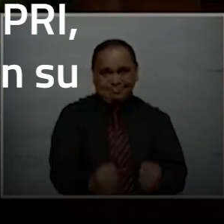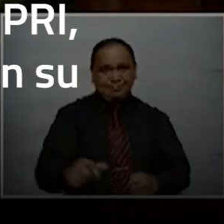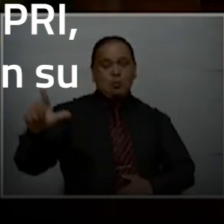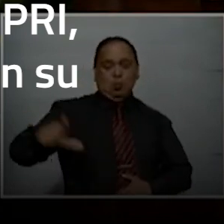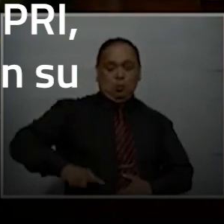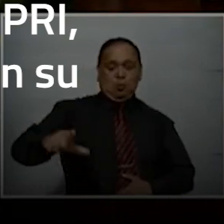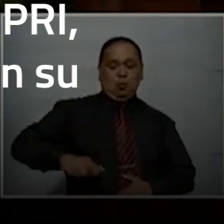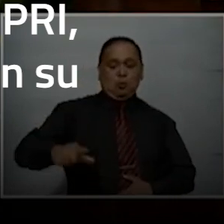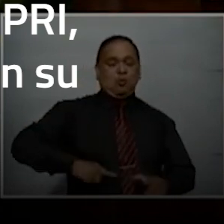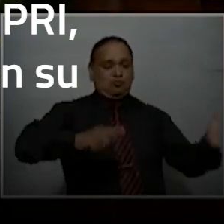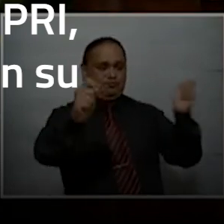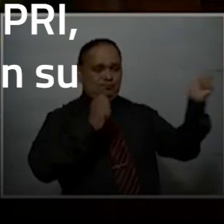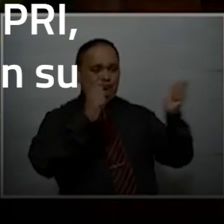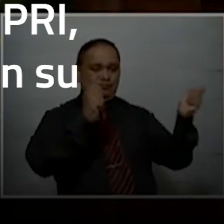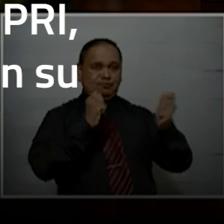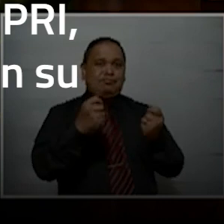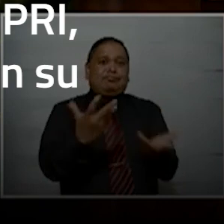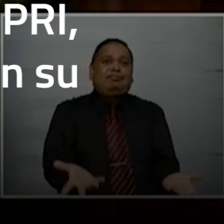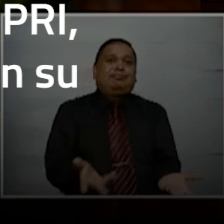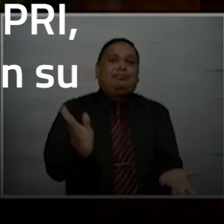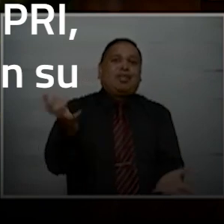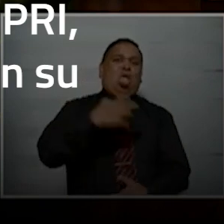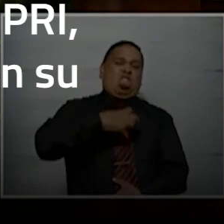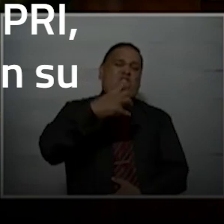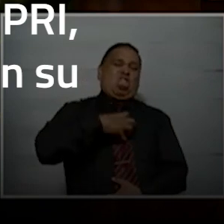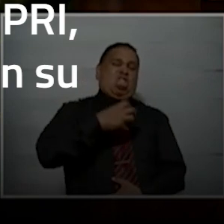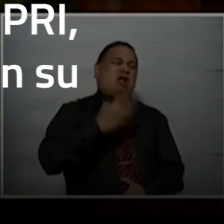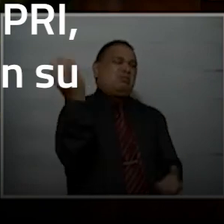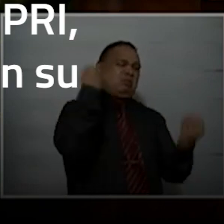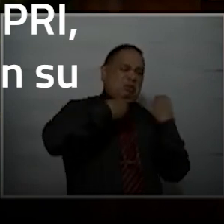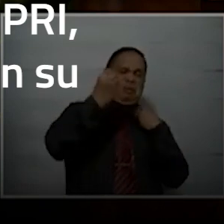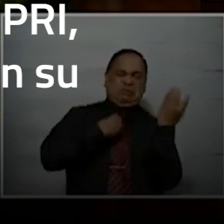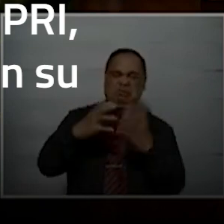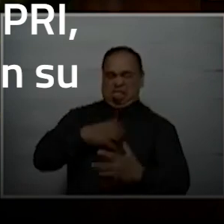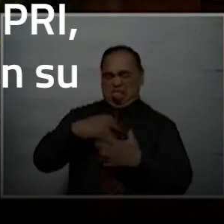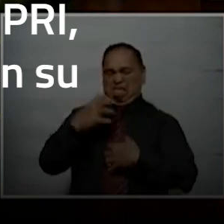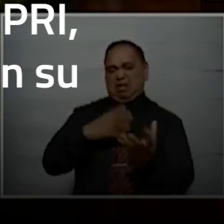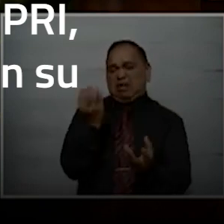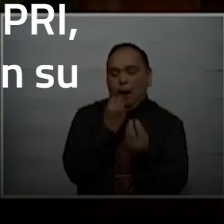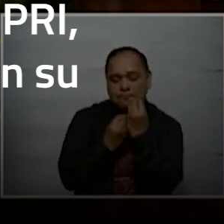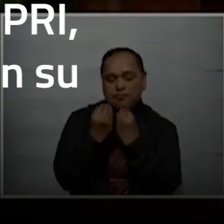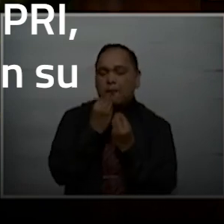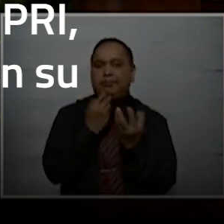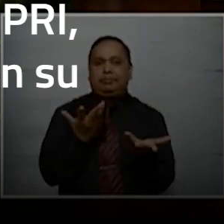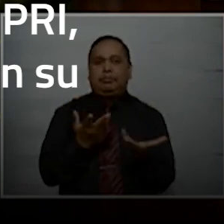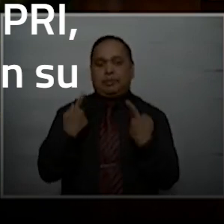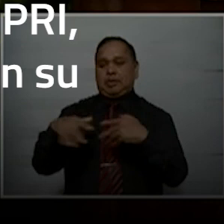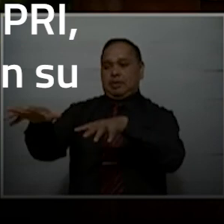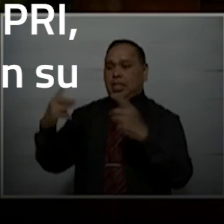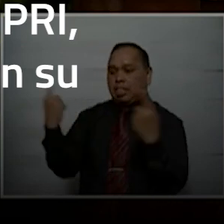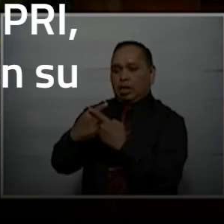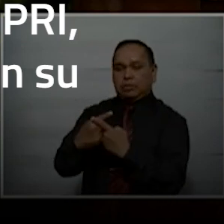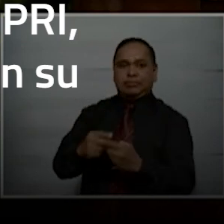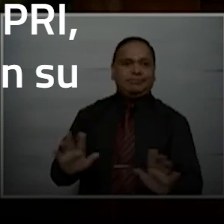gobernador. Se pisó solito, se echó caca al sol y se la comió. No, entonces no, y esto aquí no puede confundir a la gente. Él